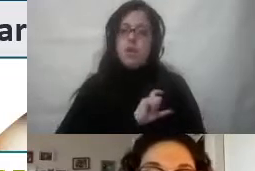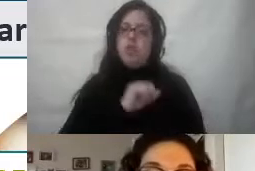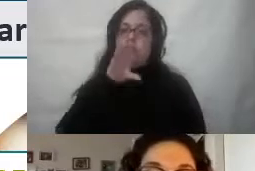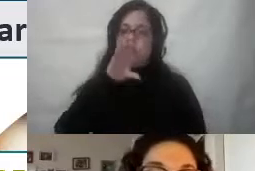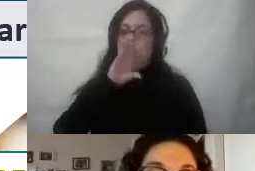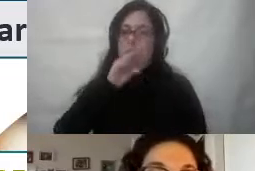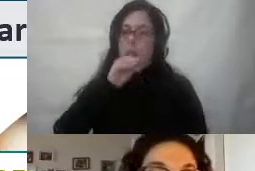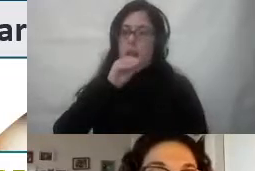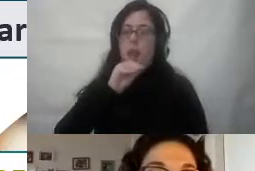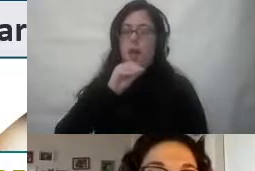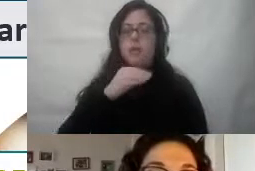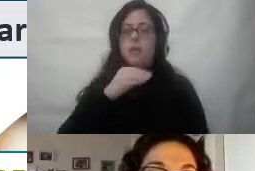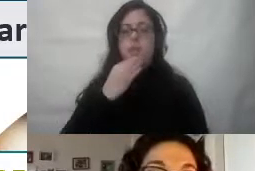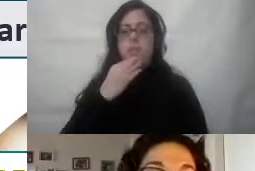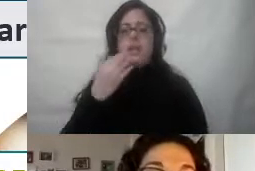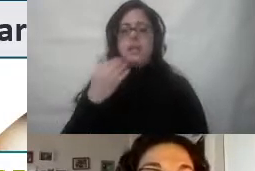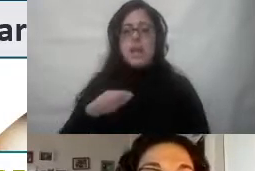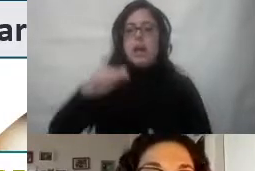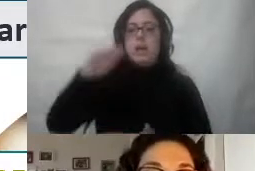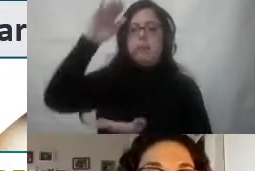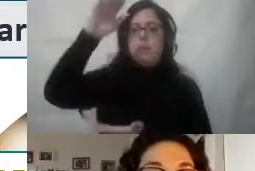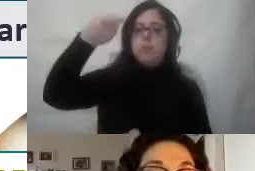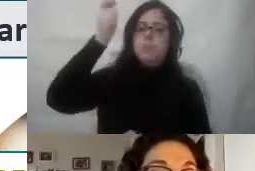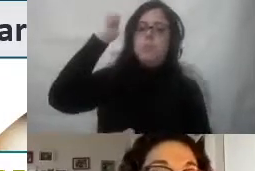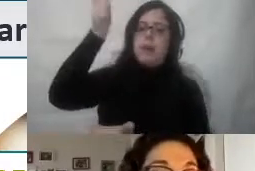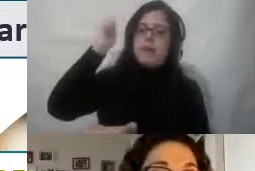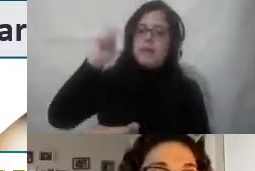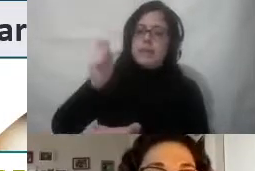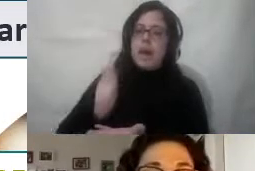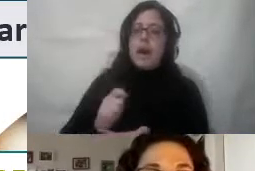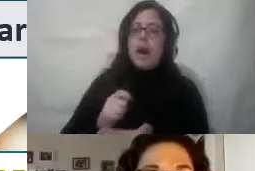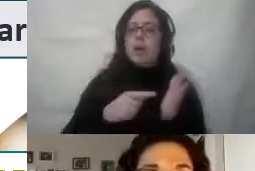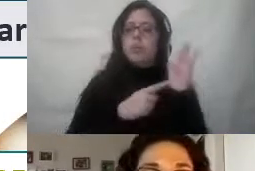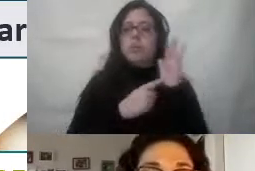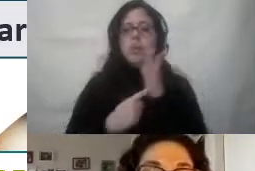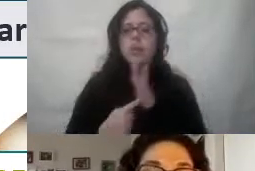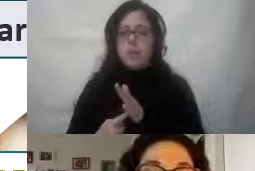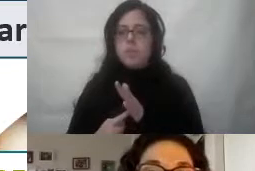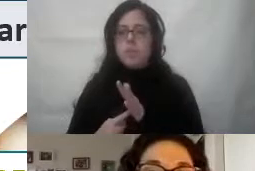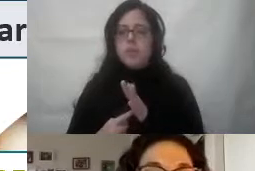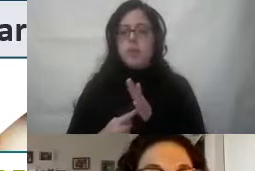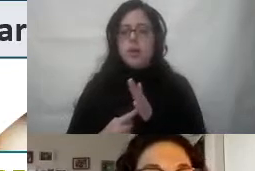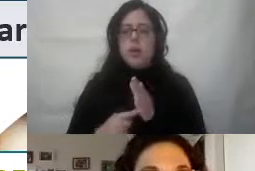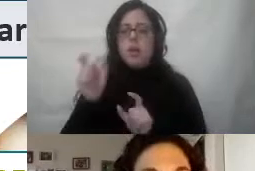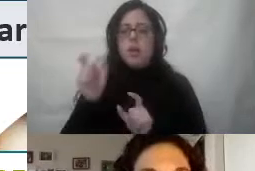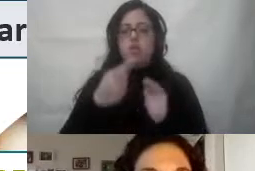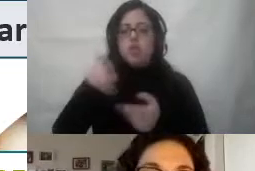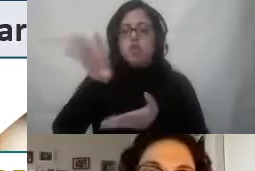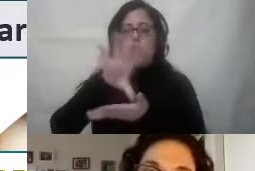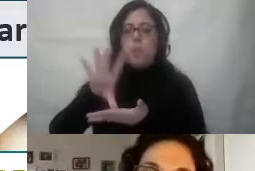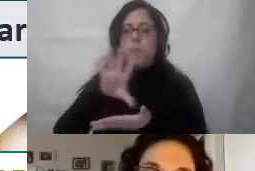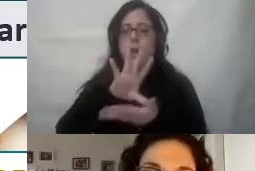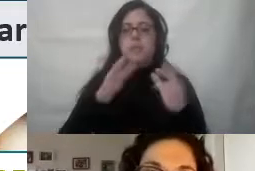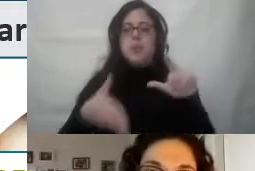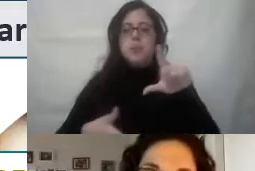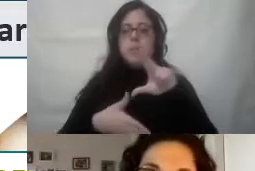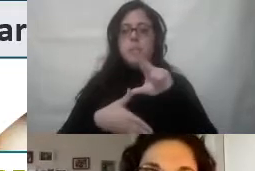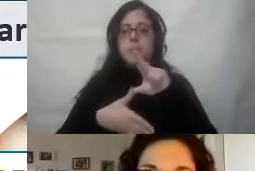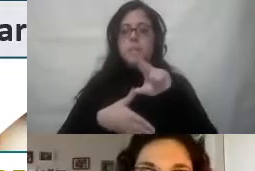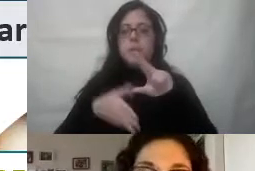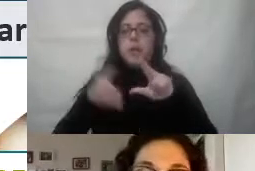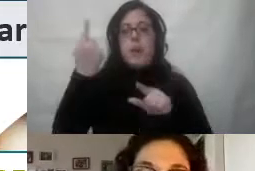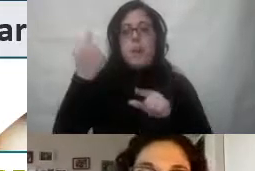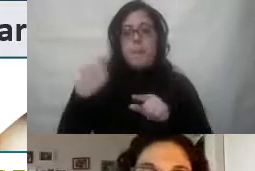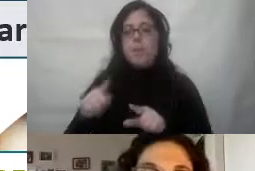que tiene muchas estatuas de colonizadores españoles, que discrimina a muchos extranjeros latinos, pero que trata muy bien a los extranjeros que vienen de